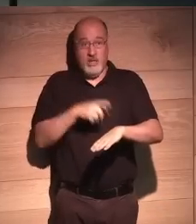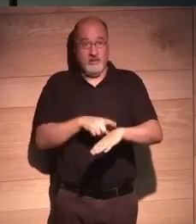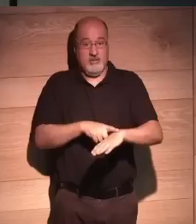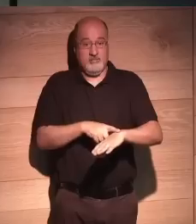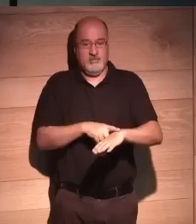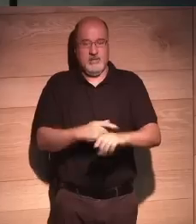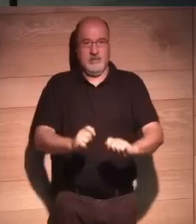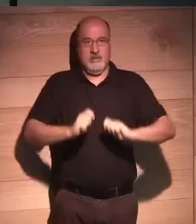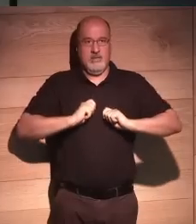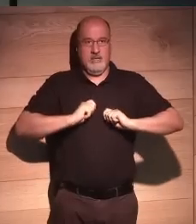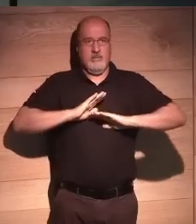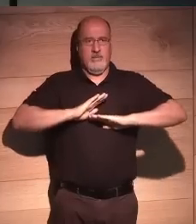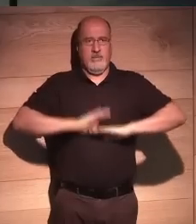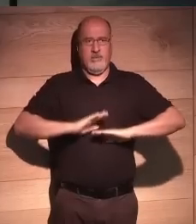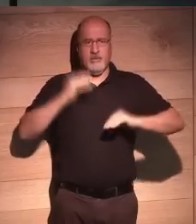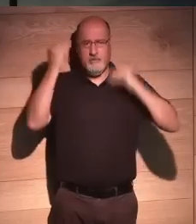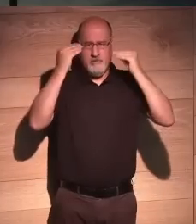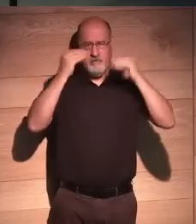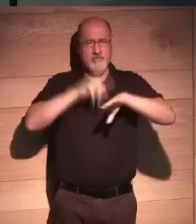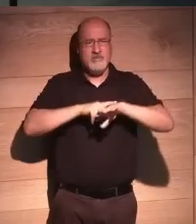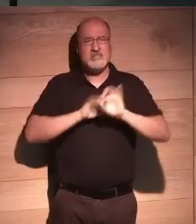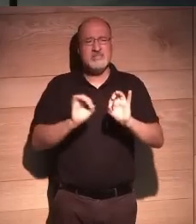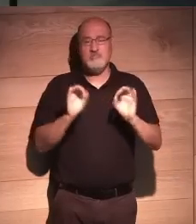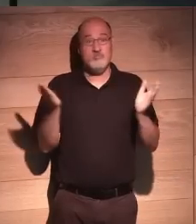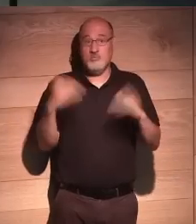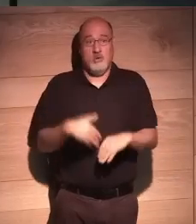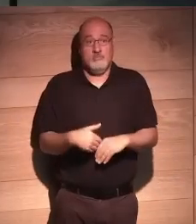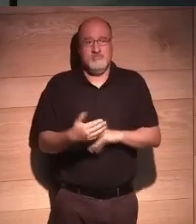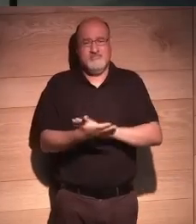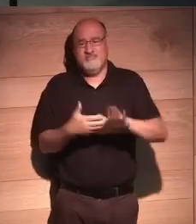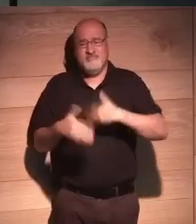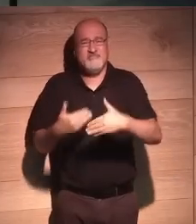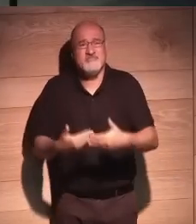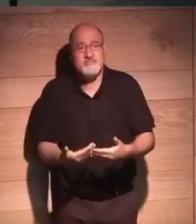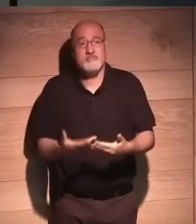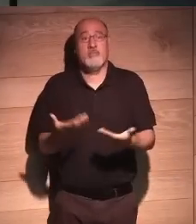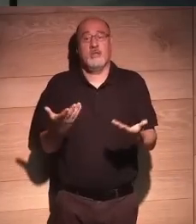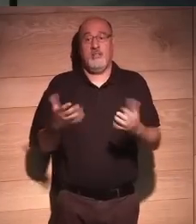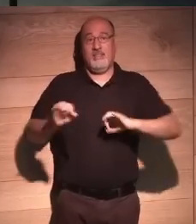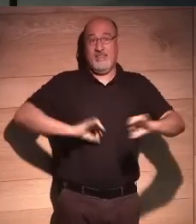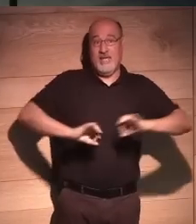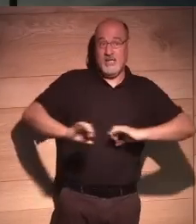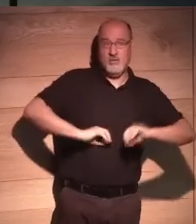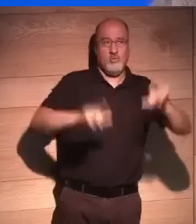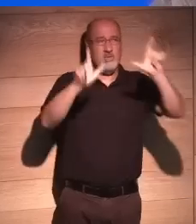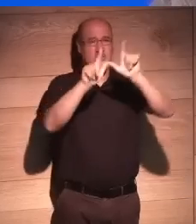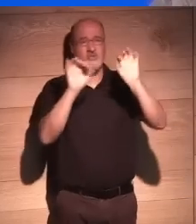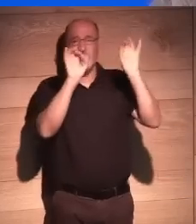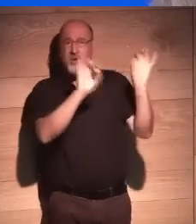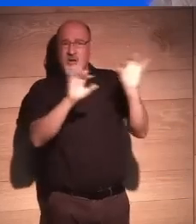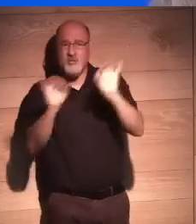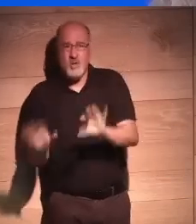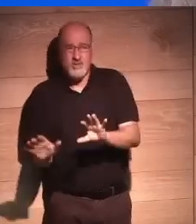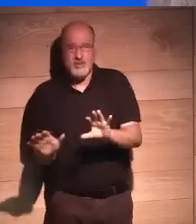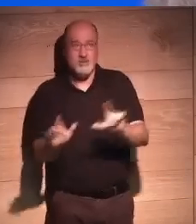da espacio para reflexionar ni para parar un solo segundo. Sí, lo que decía Esto Borja de la paciencia. pasa en la tele, pero pasa también en el teatro. Es decir, en